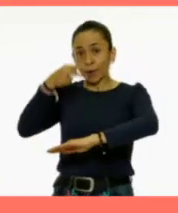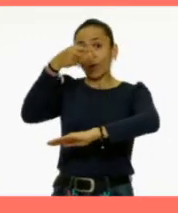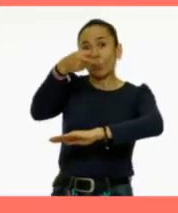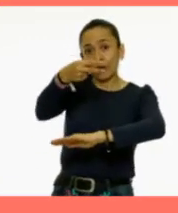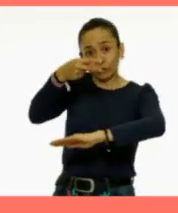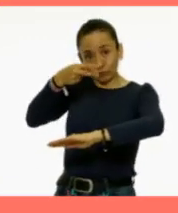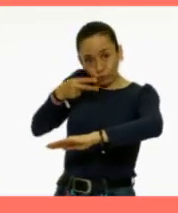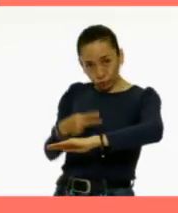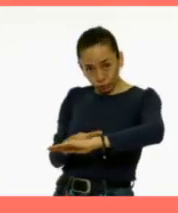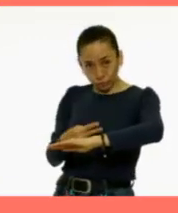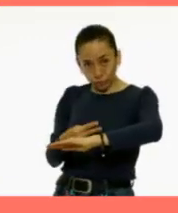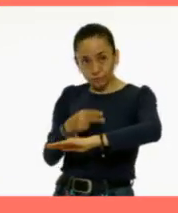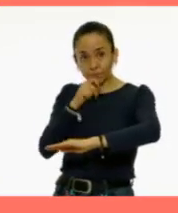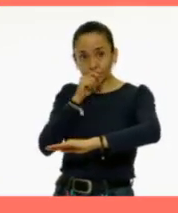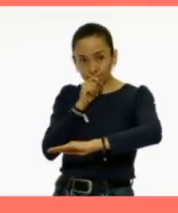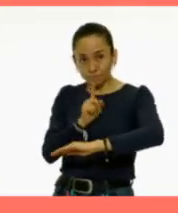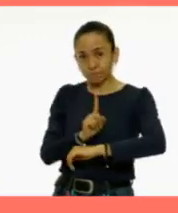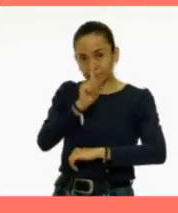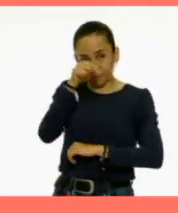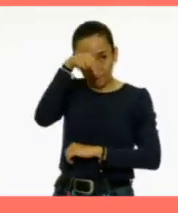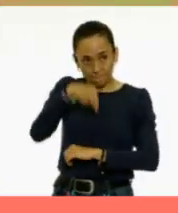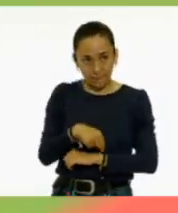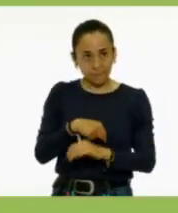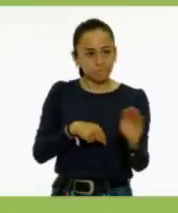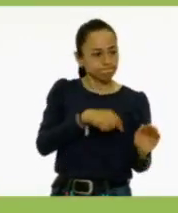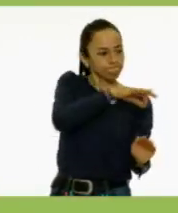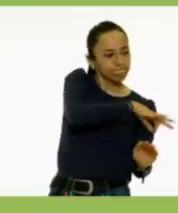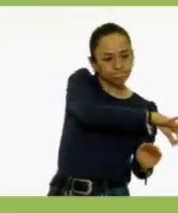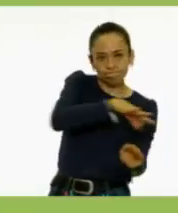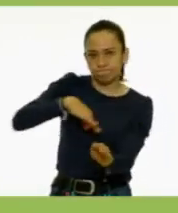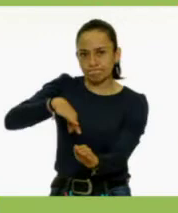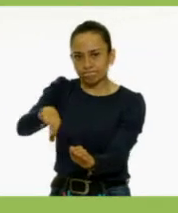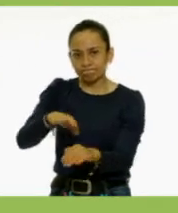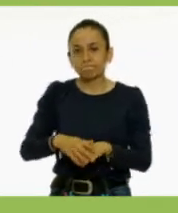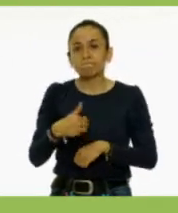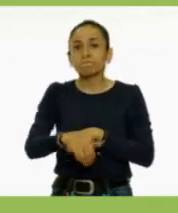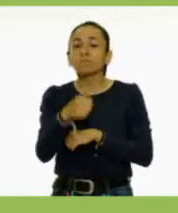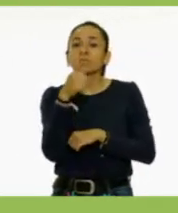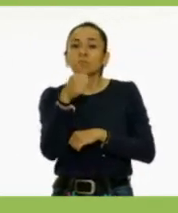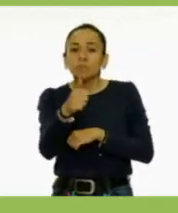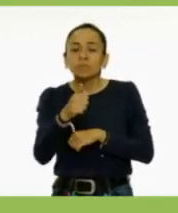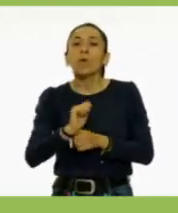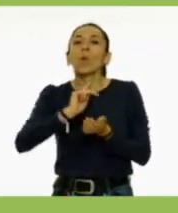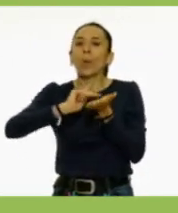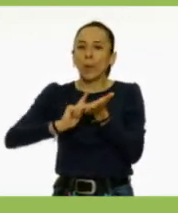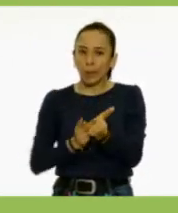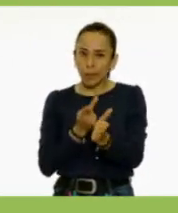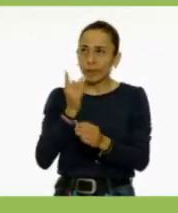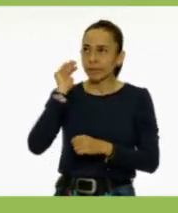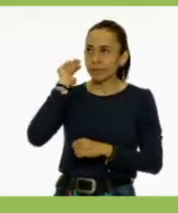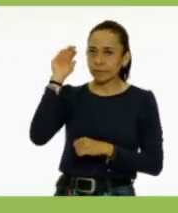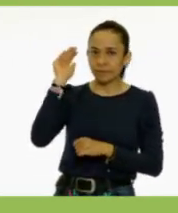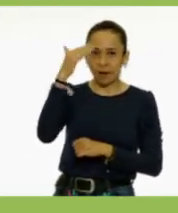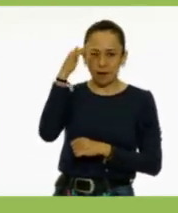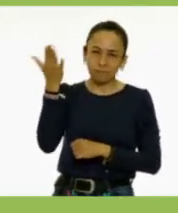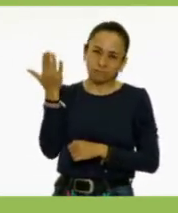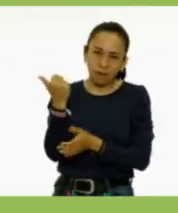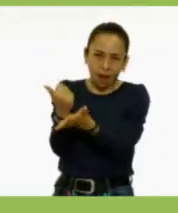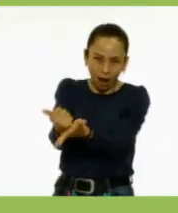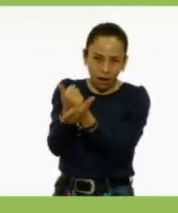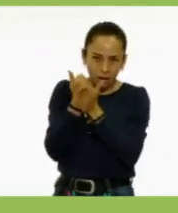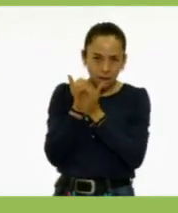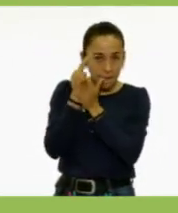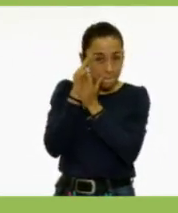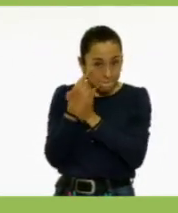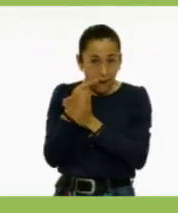2 centímetros de alto arriba y abajo. 6. Nuevamente pide ayuda a un adulto para recortar